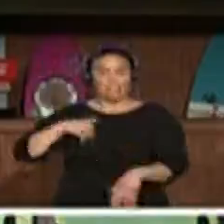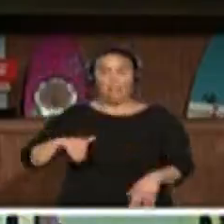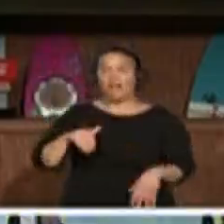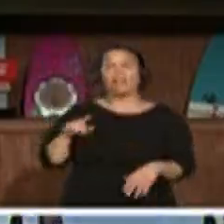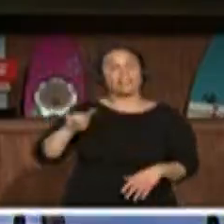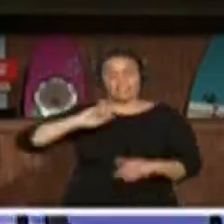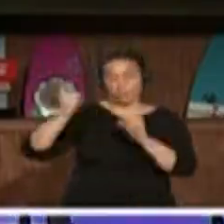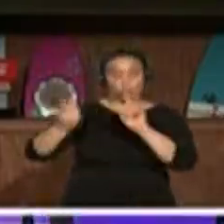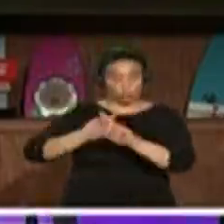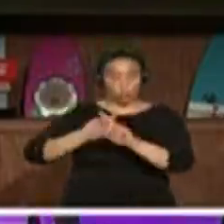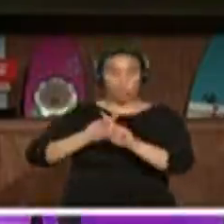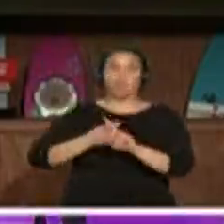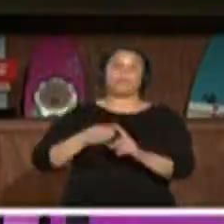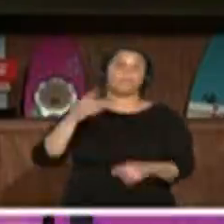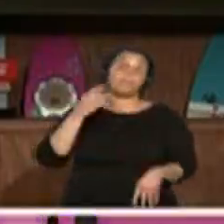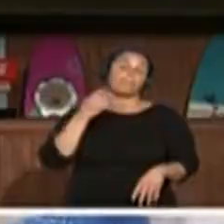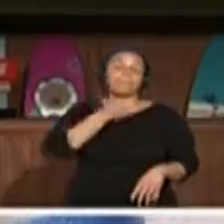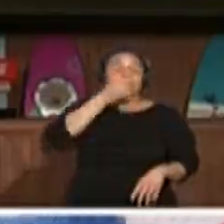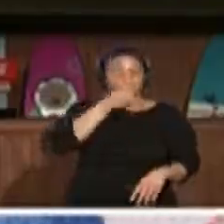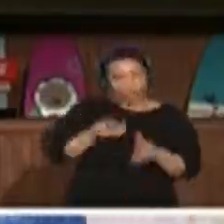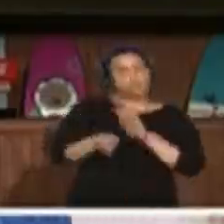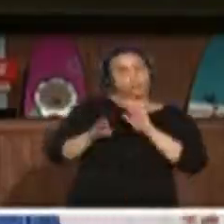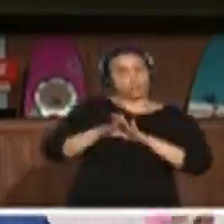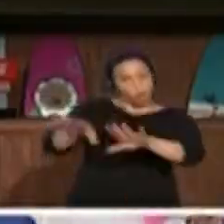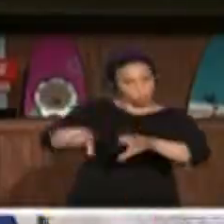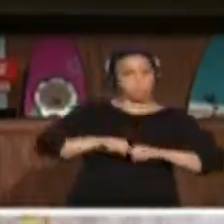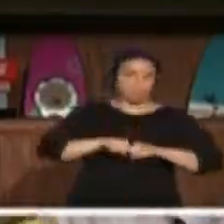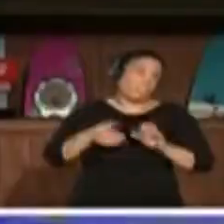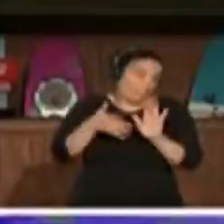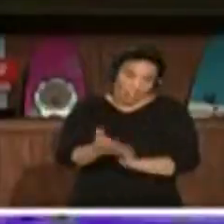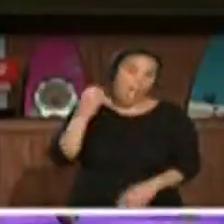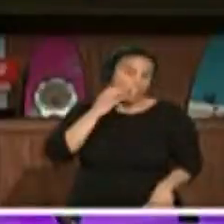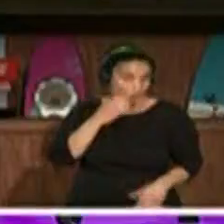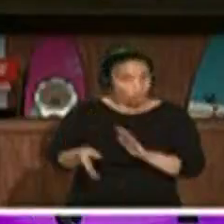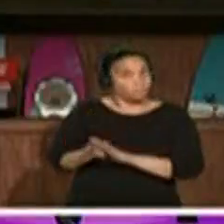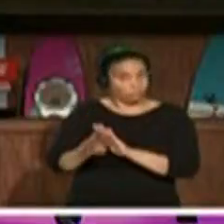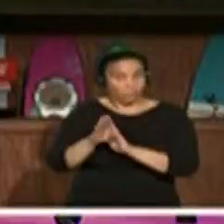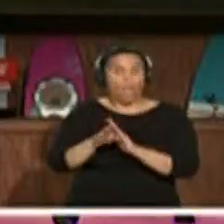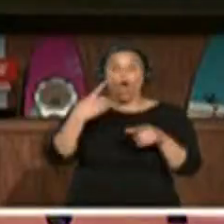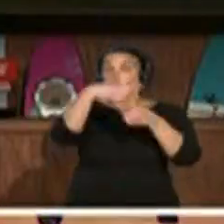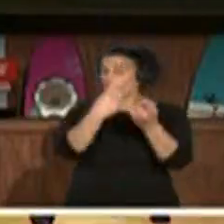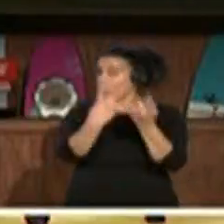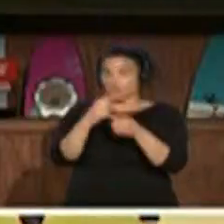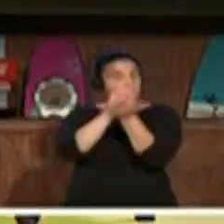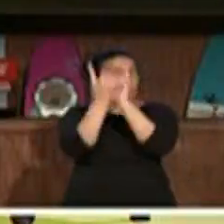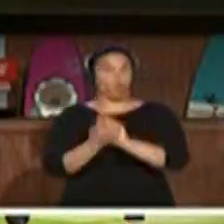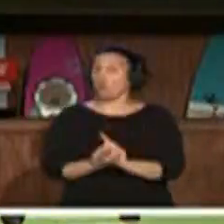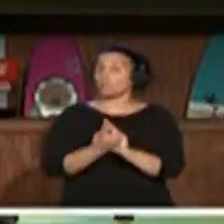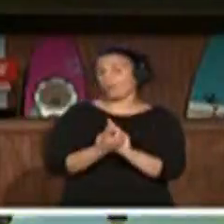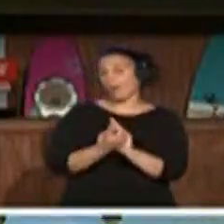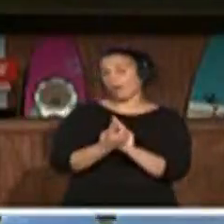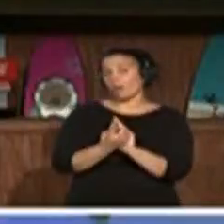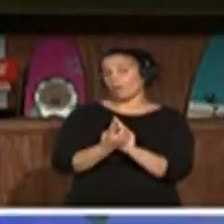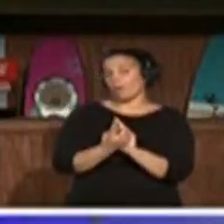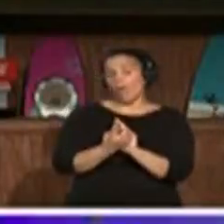Y el PSOE está gobernándose hasta hoy. Cosas que no cambian, no. De mí vive